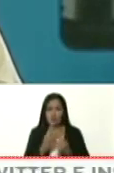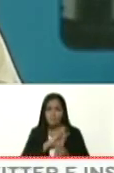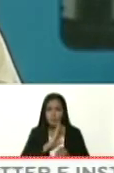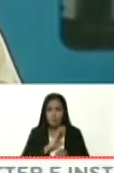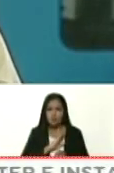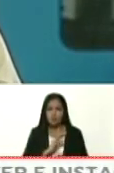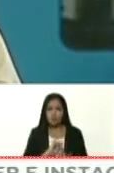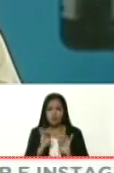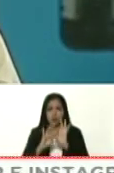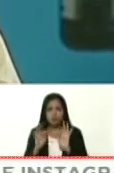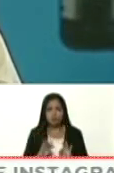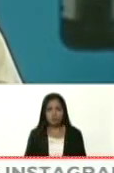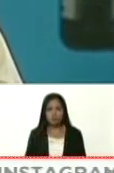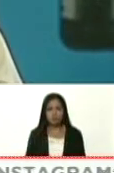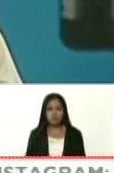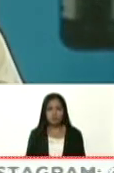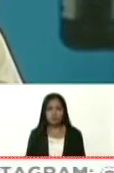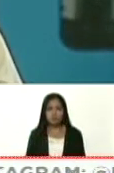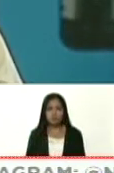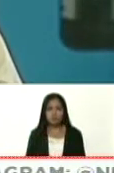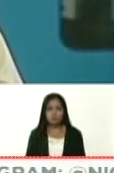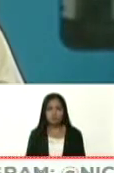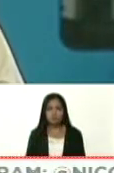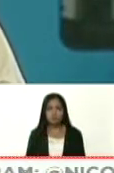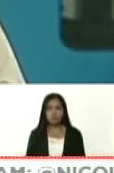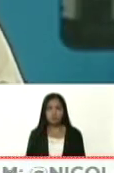propios, que yo